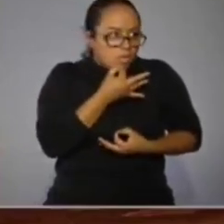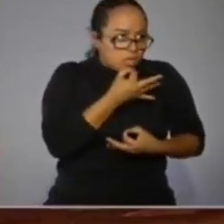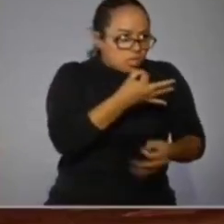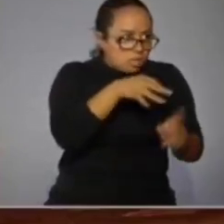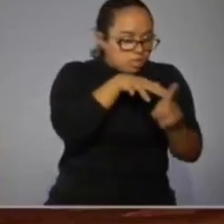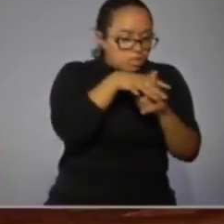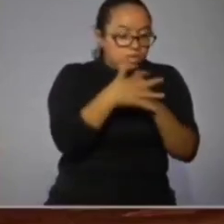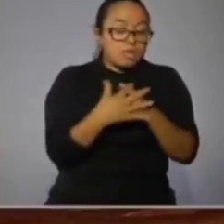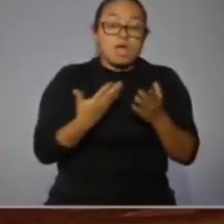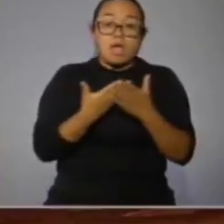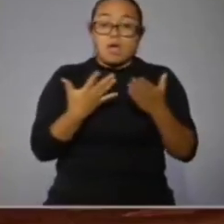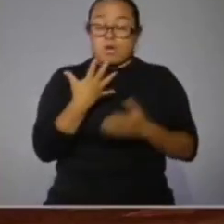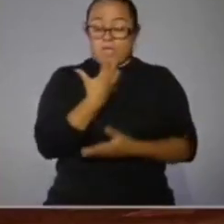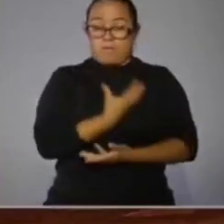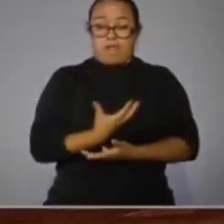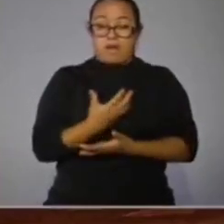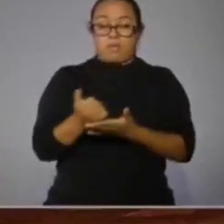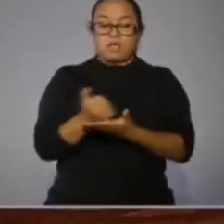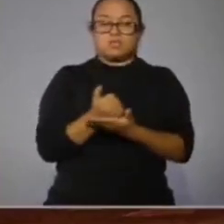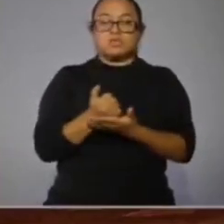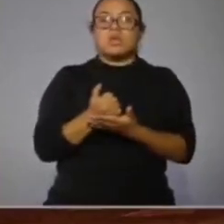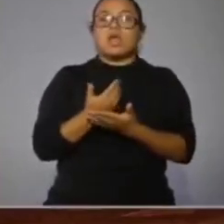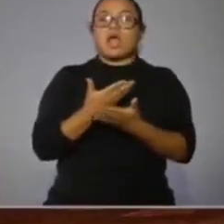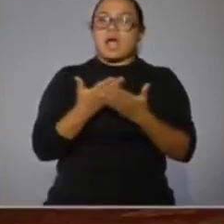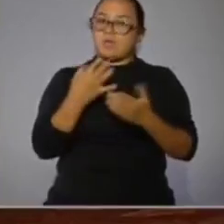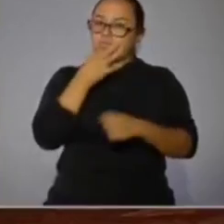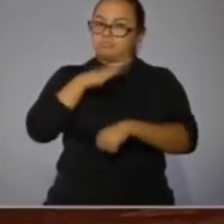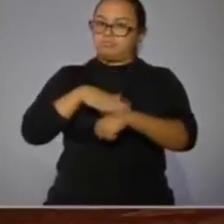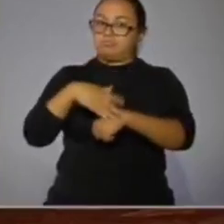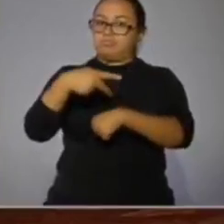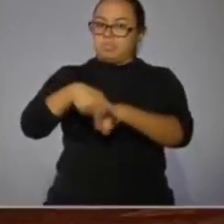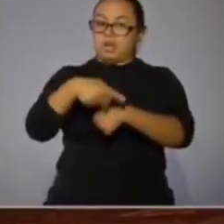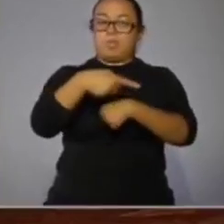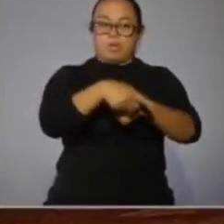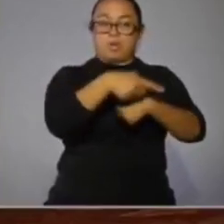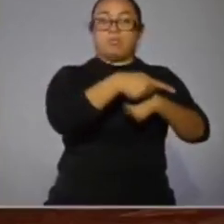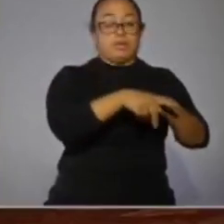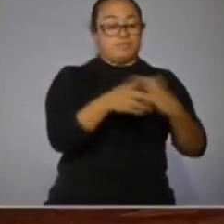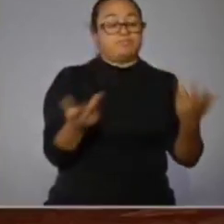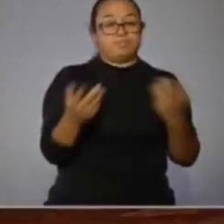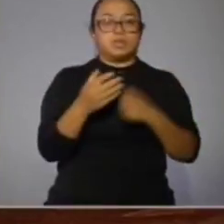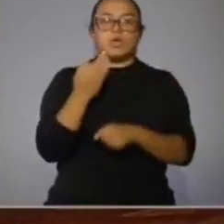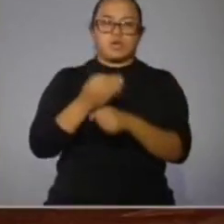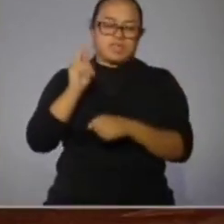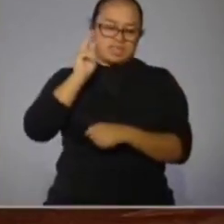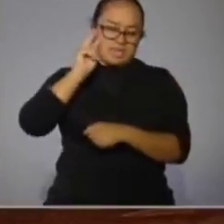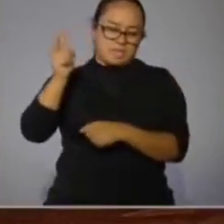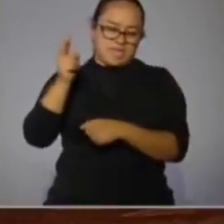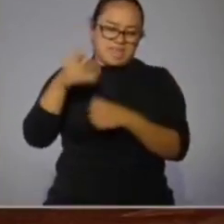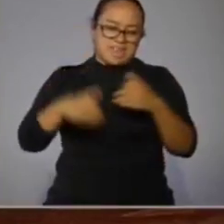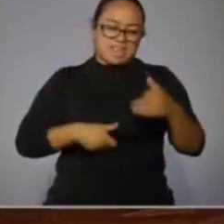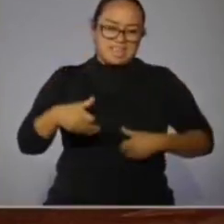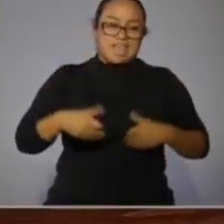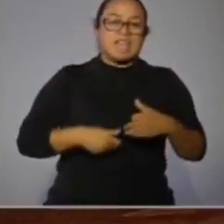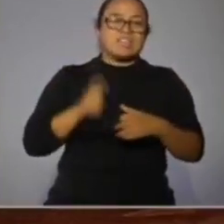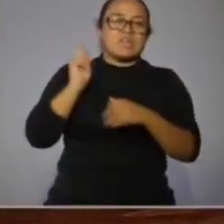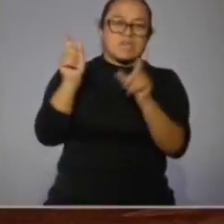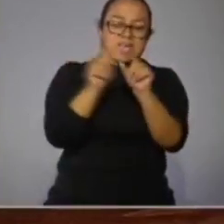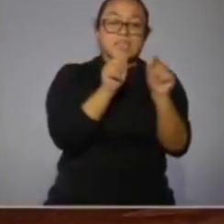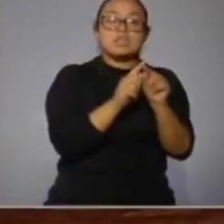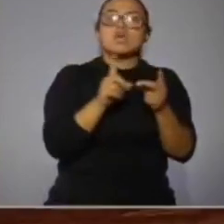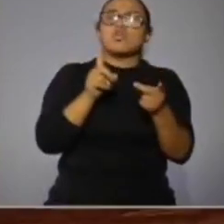que hoy Barba Azul lo que hace es prendernos banderas rojas. Vamos a ver estas imágenes de Barba Azul y de regreso les digo cómo,